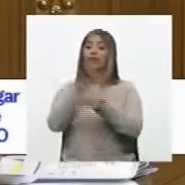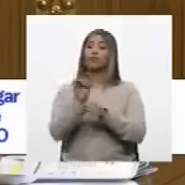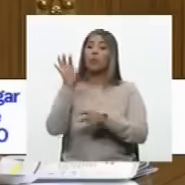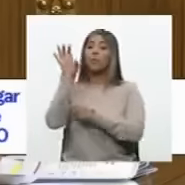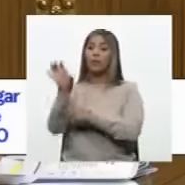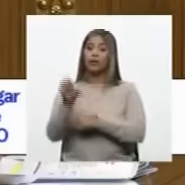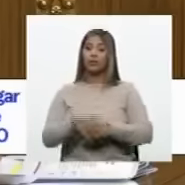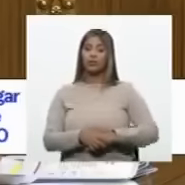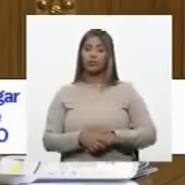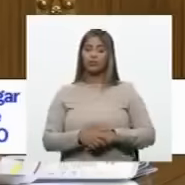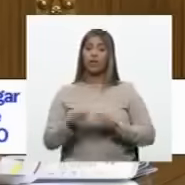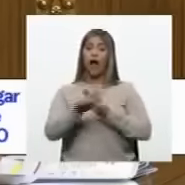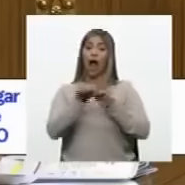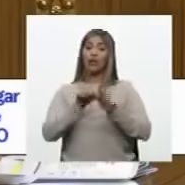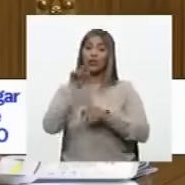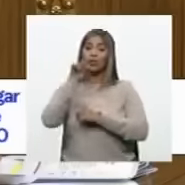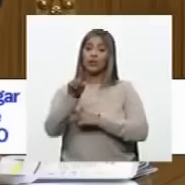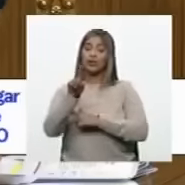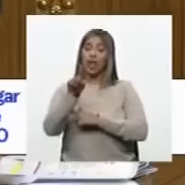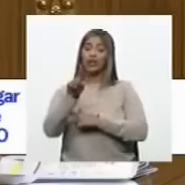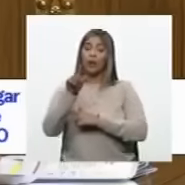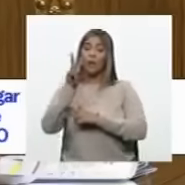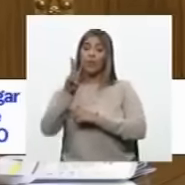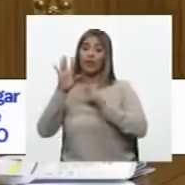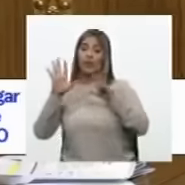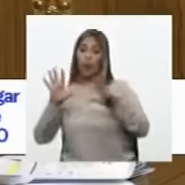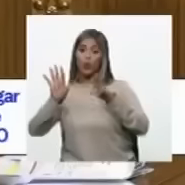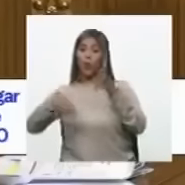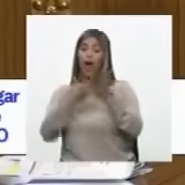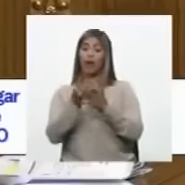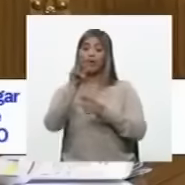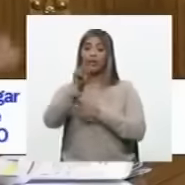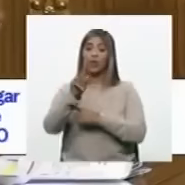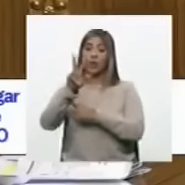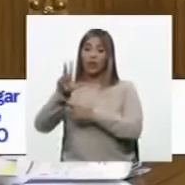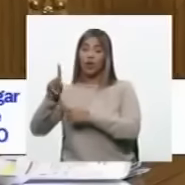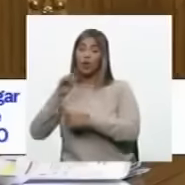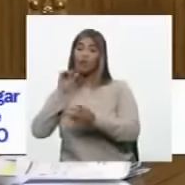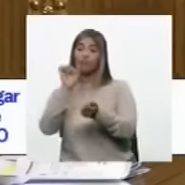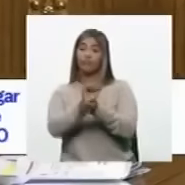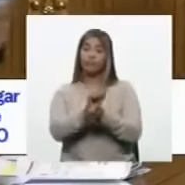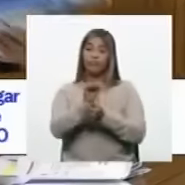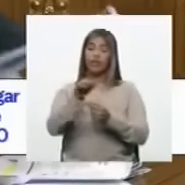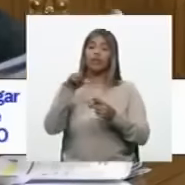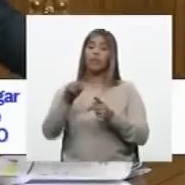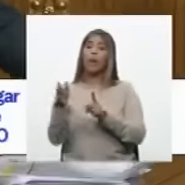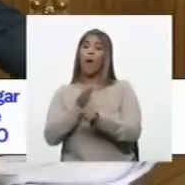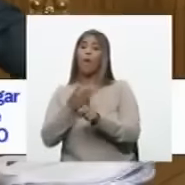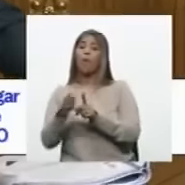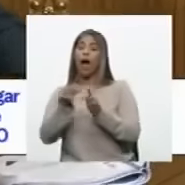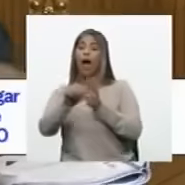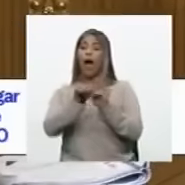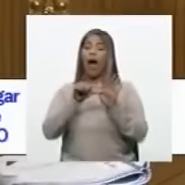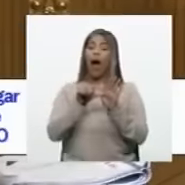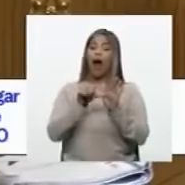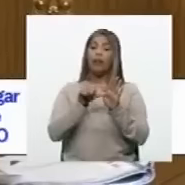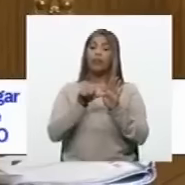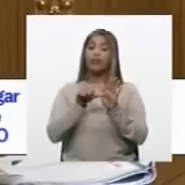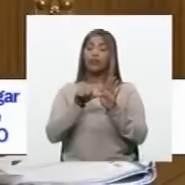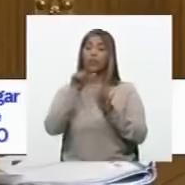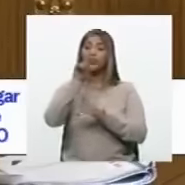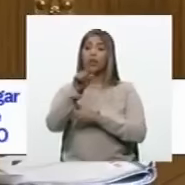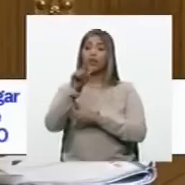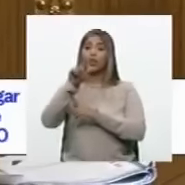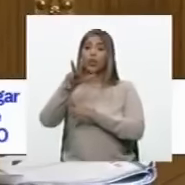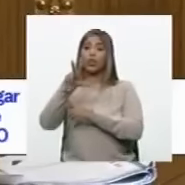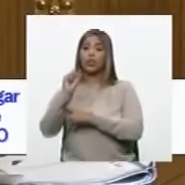patria, artículo 120, del 128 al 132 del Código Penal y, por supuesto, la violación del artículo 130